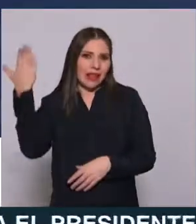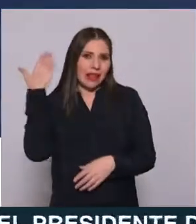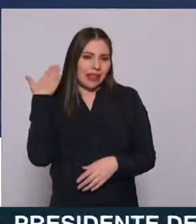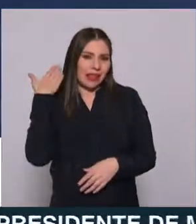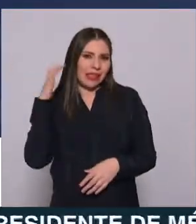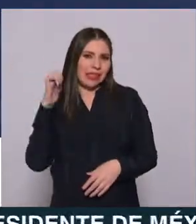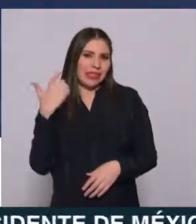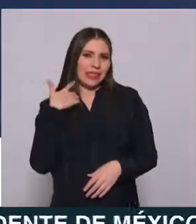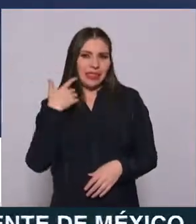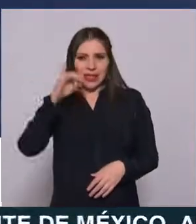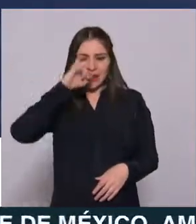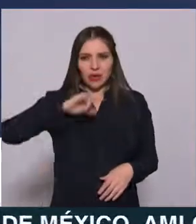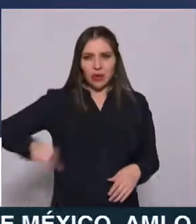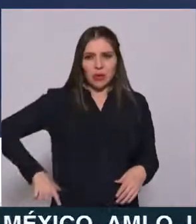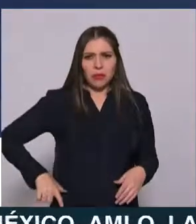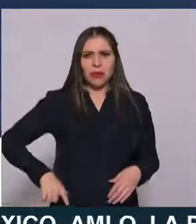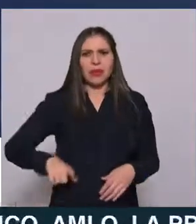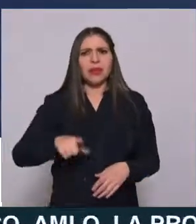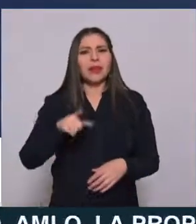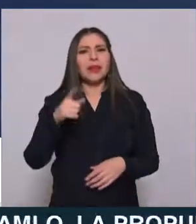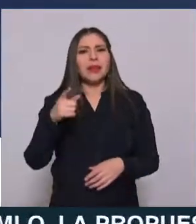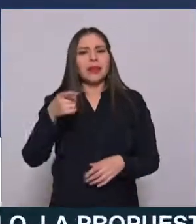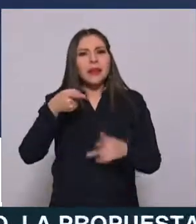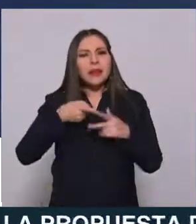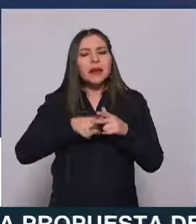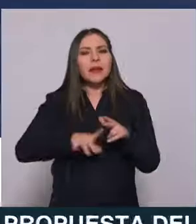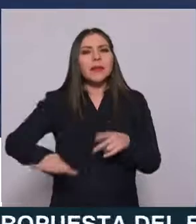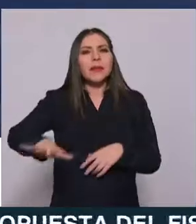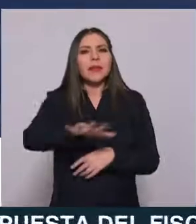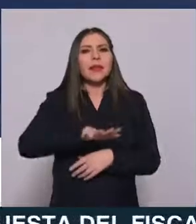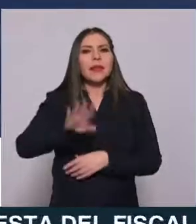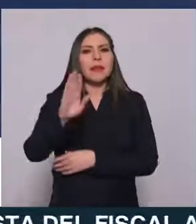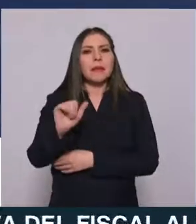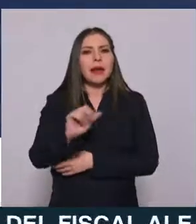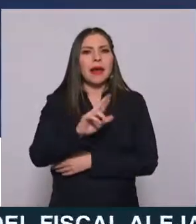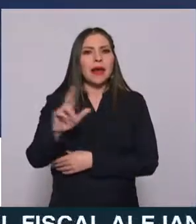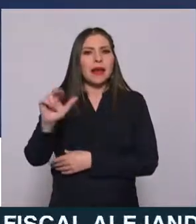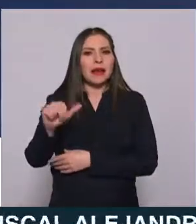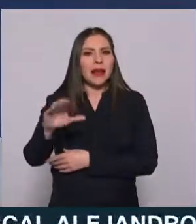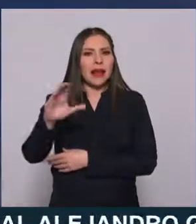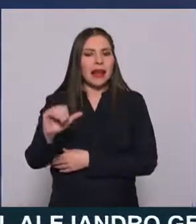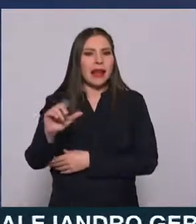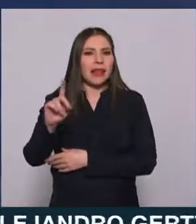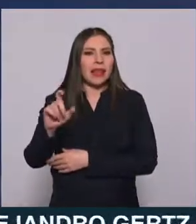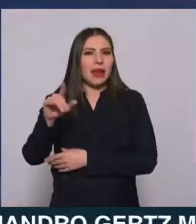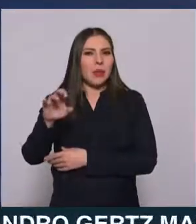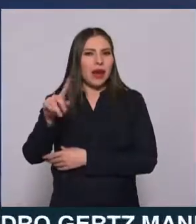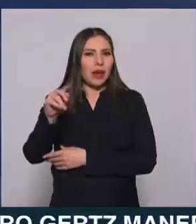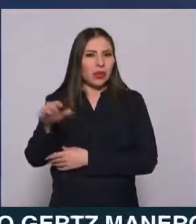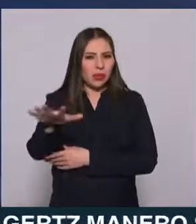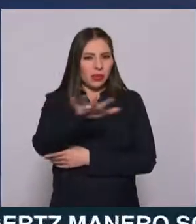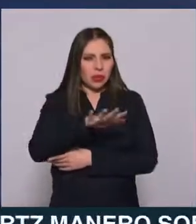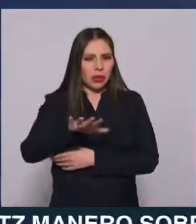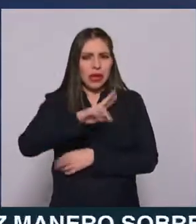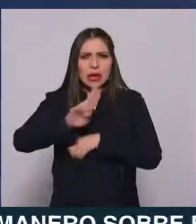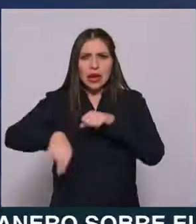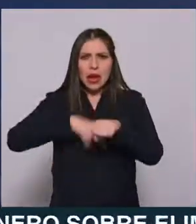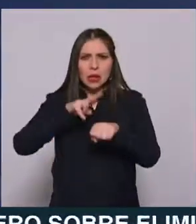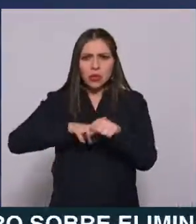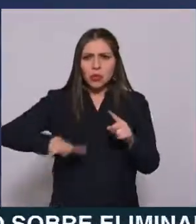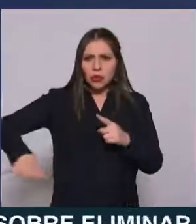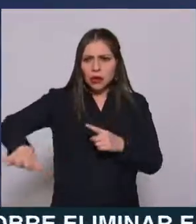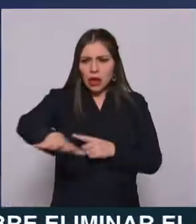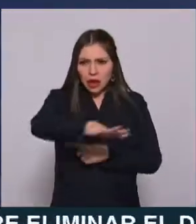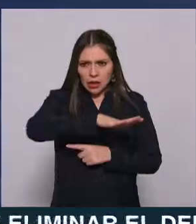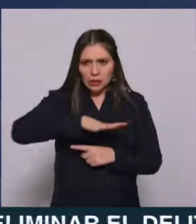Barranca del Muerto también a vender una parte del área natural protegida para edificar 20,000 viviendas a cambio